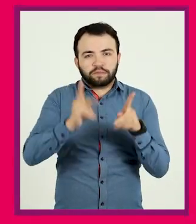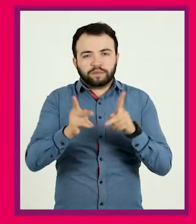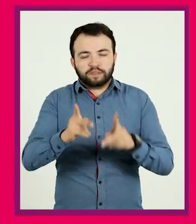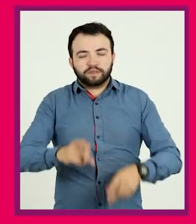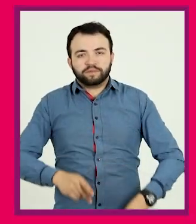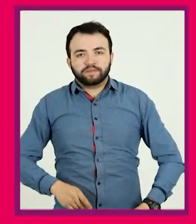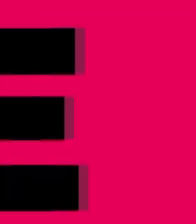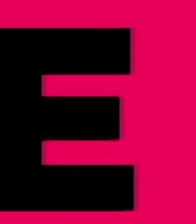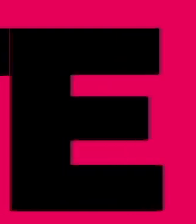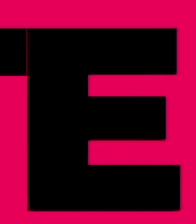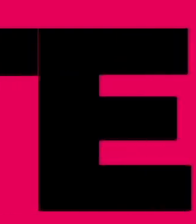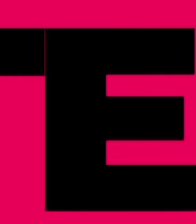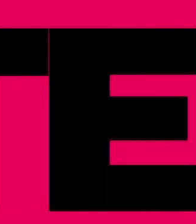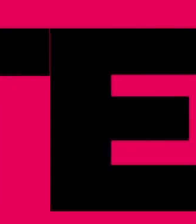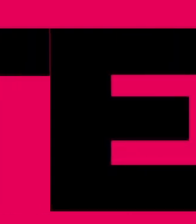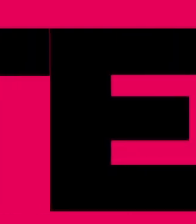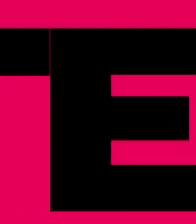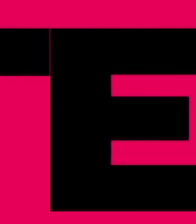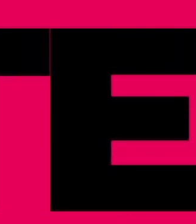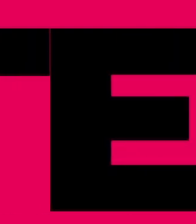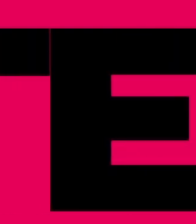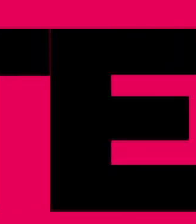historia.